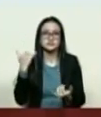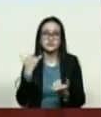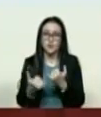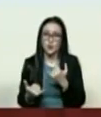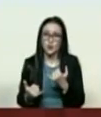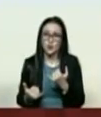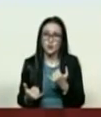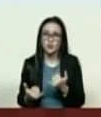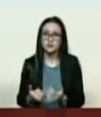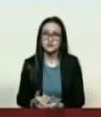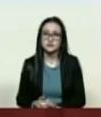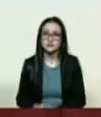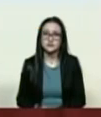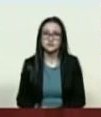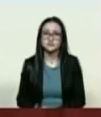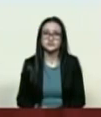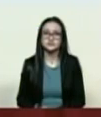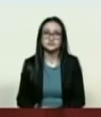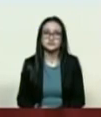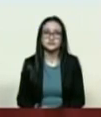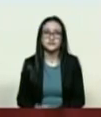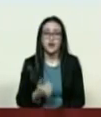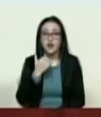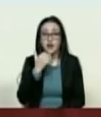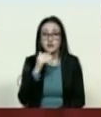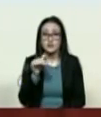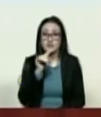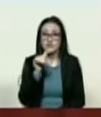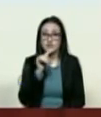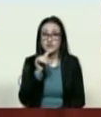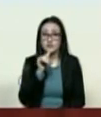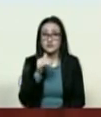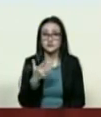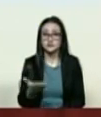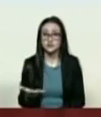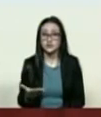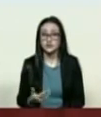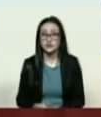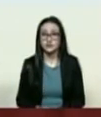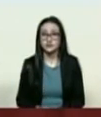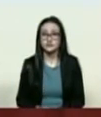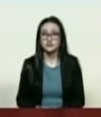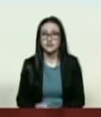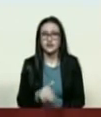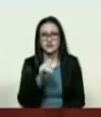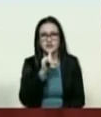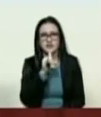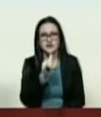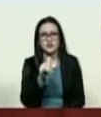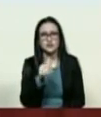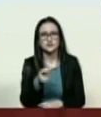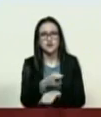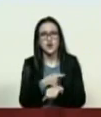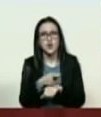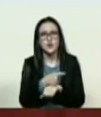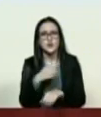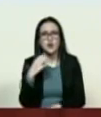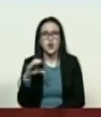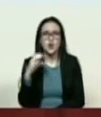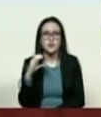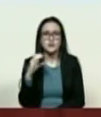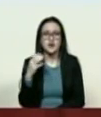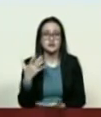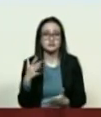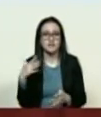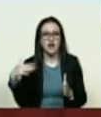si pudiese ofrecer alguna información o su posición respecto a la denuncia del gobierno colombiano sobre un